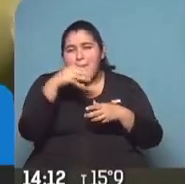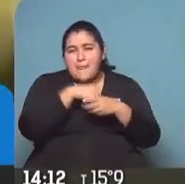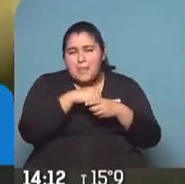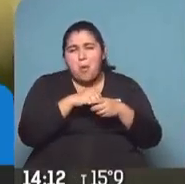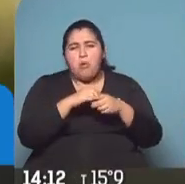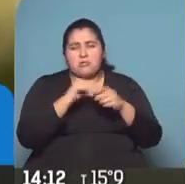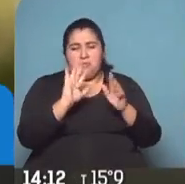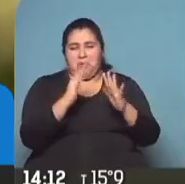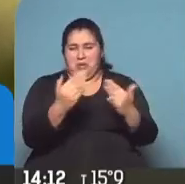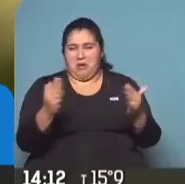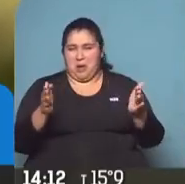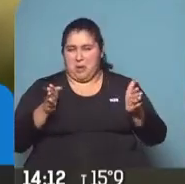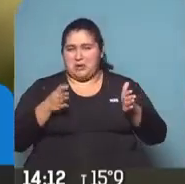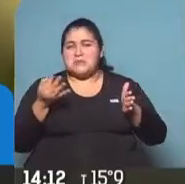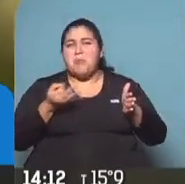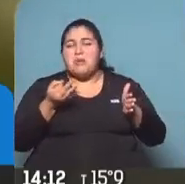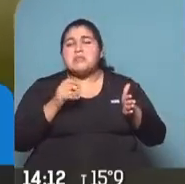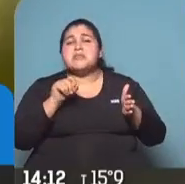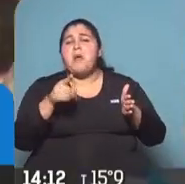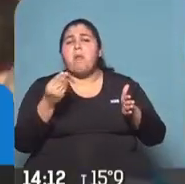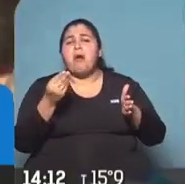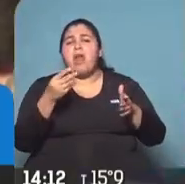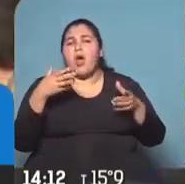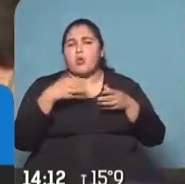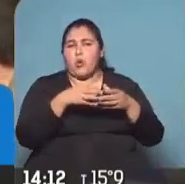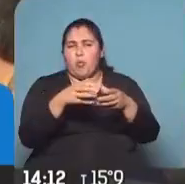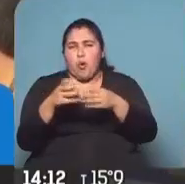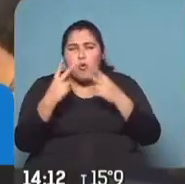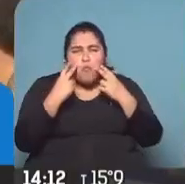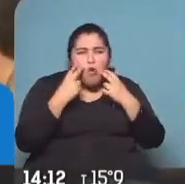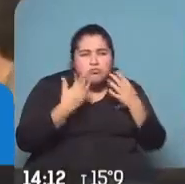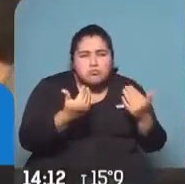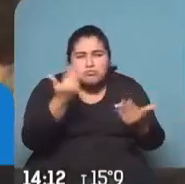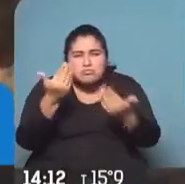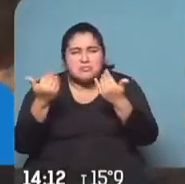multipropósito equipado especialmente para tropas de exploración